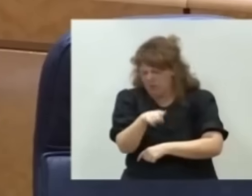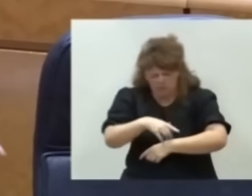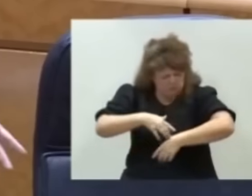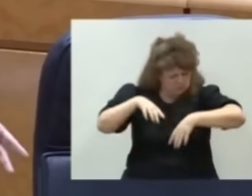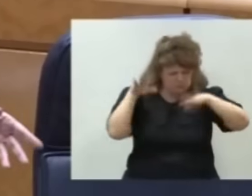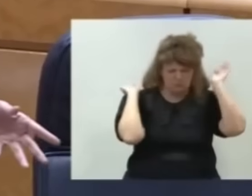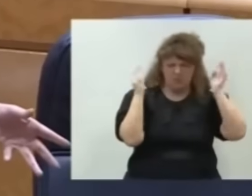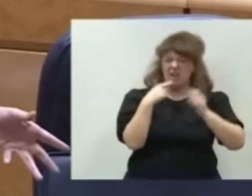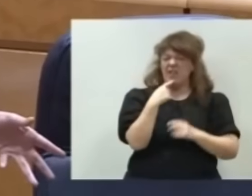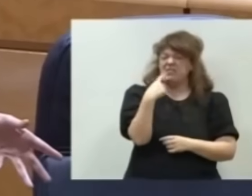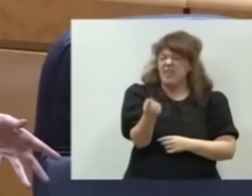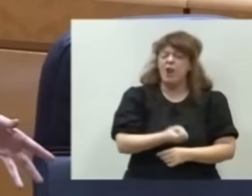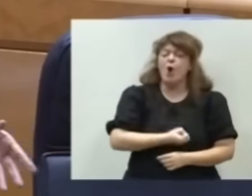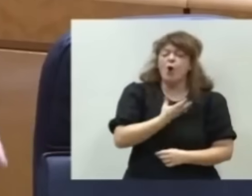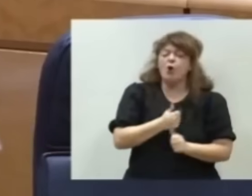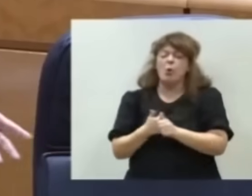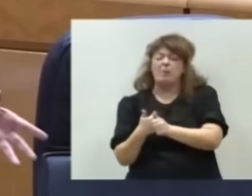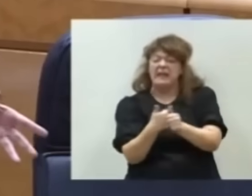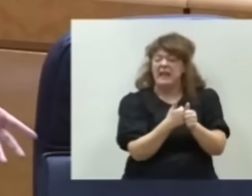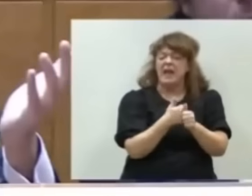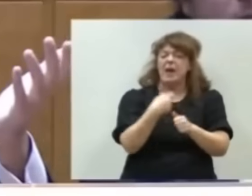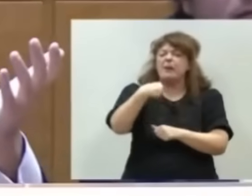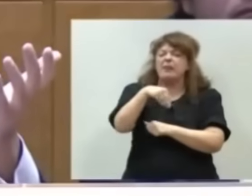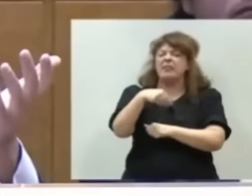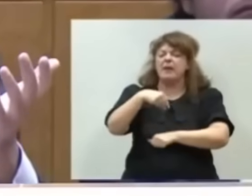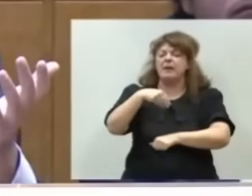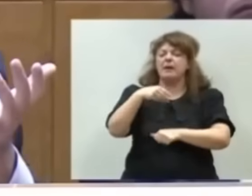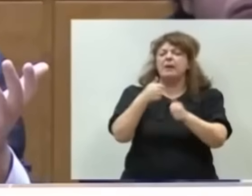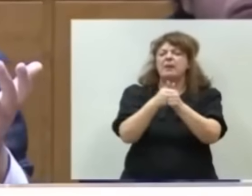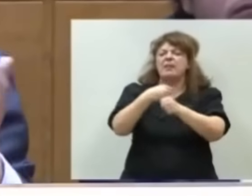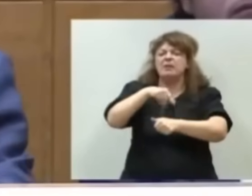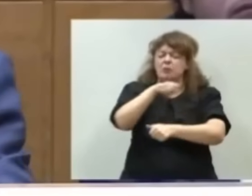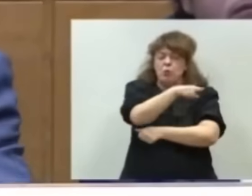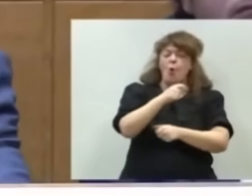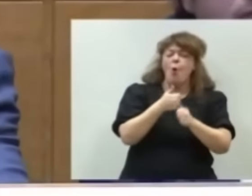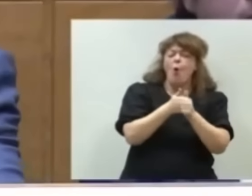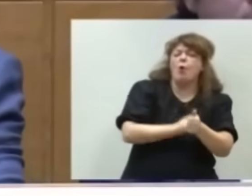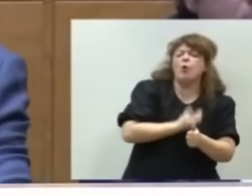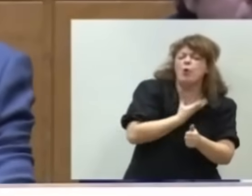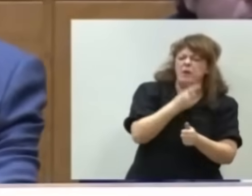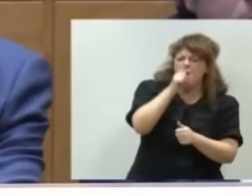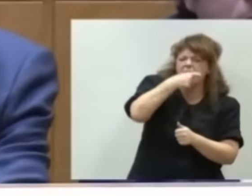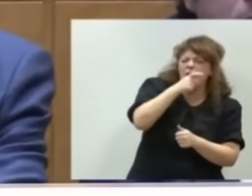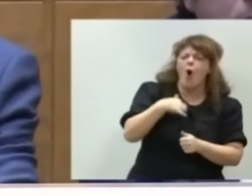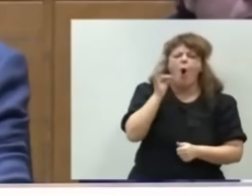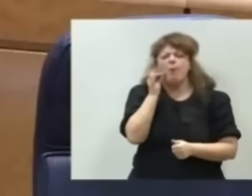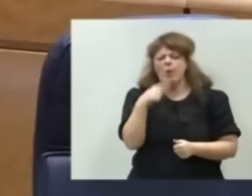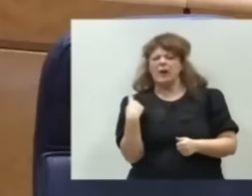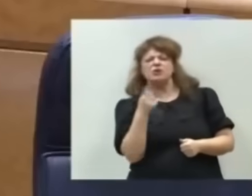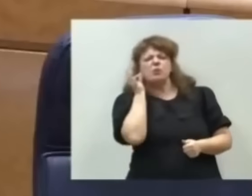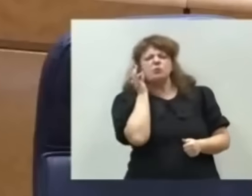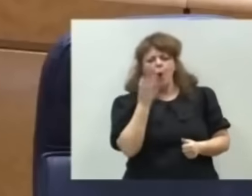evidentemente decirle grupi a la vicepresidenta, ¿por qué? ¿Usted es grupi de Feijóo o es porque somos mujeres?